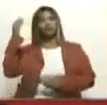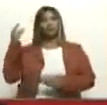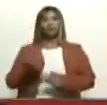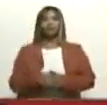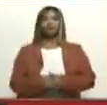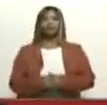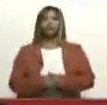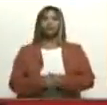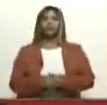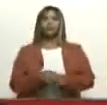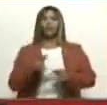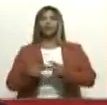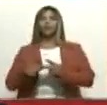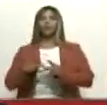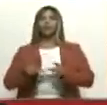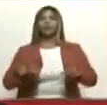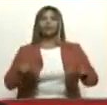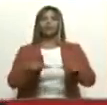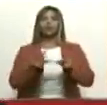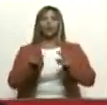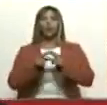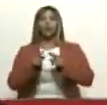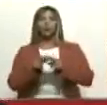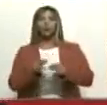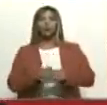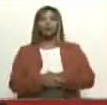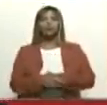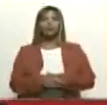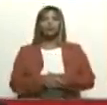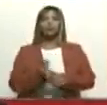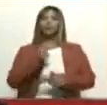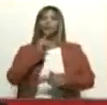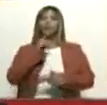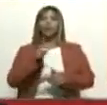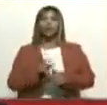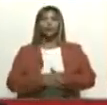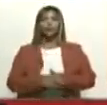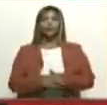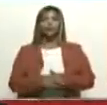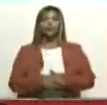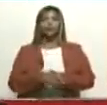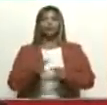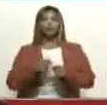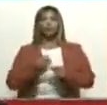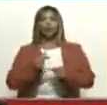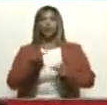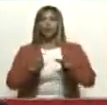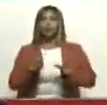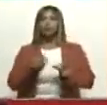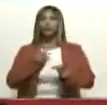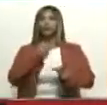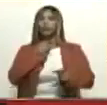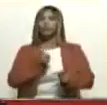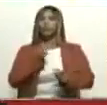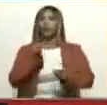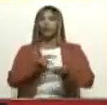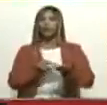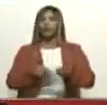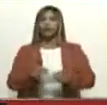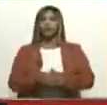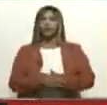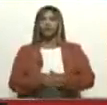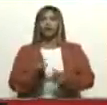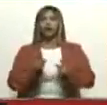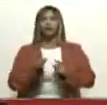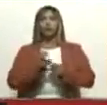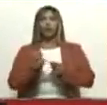a trasladarse a diversos escenarios. A conocer. A conocer. Sí, y uno, claro, se pregunta, ¿ha crecido la lectura en Venezuela? Ya nos daba justamente algunos de